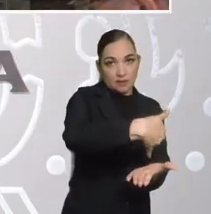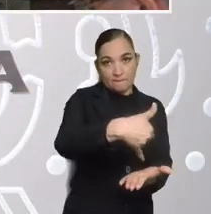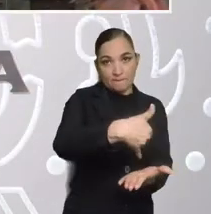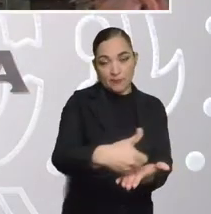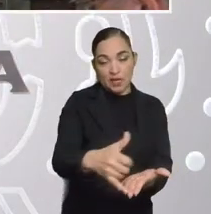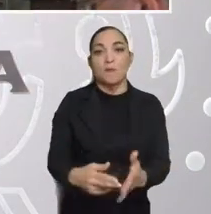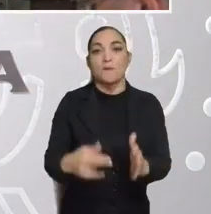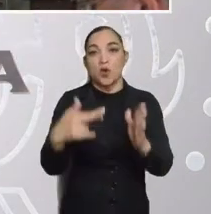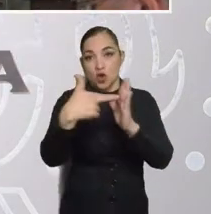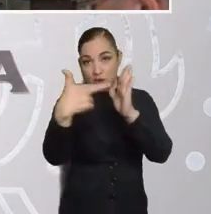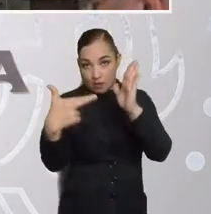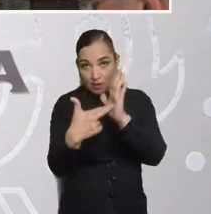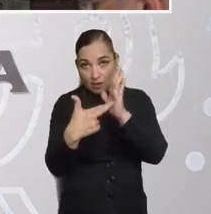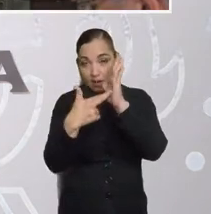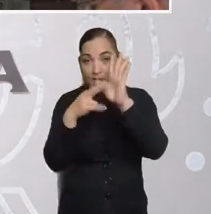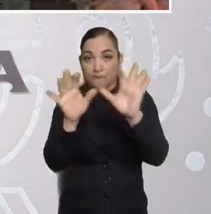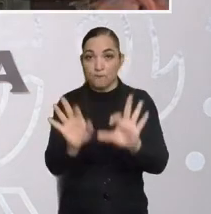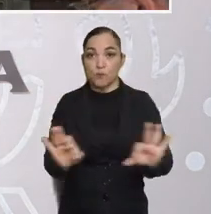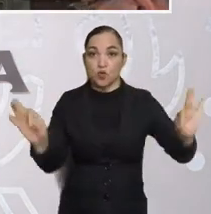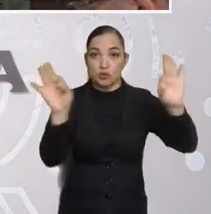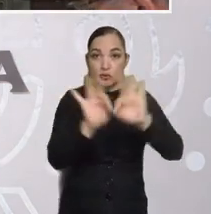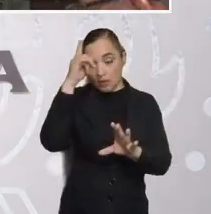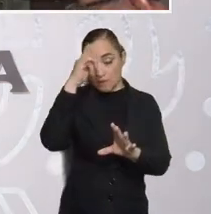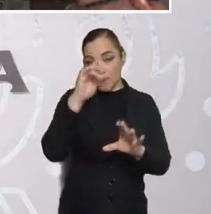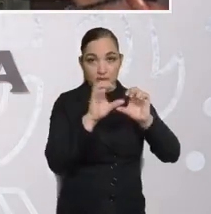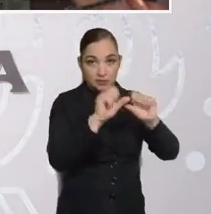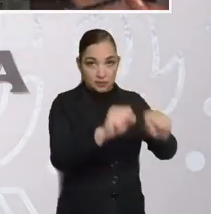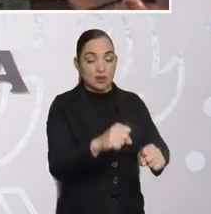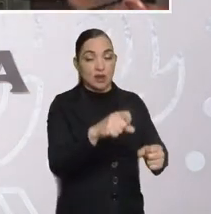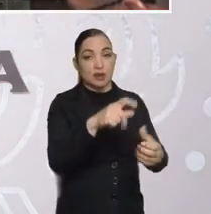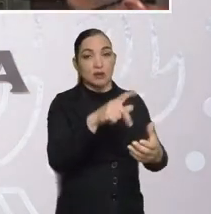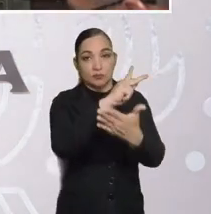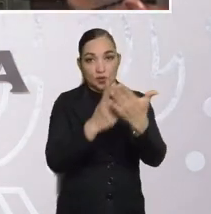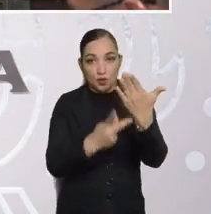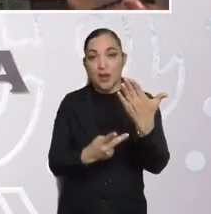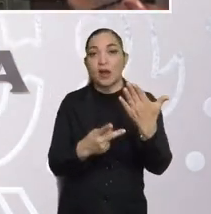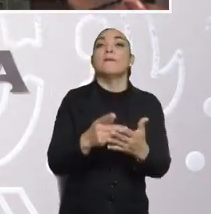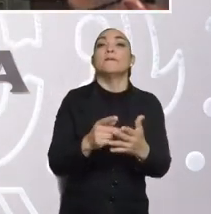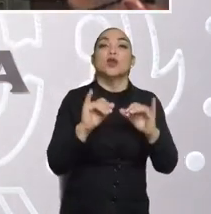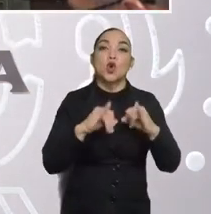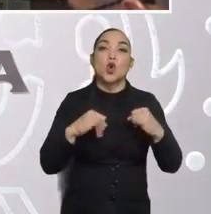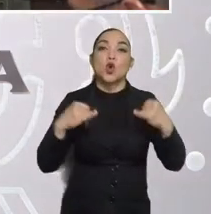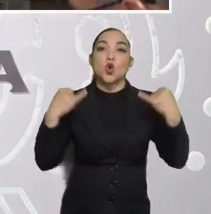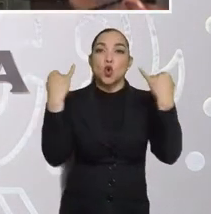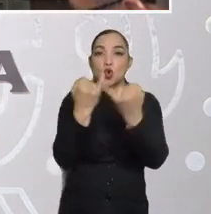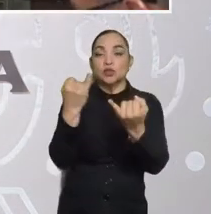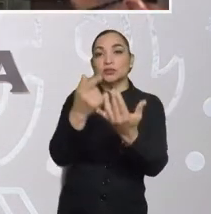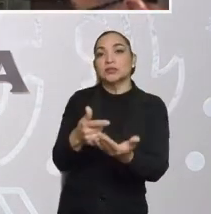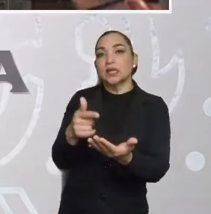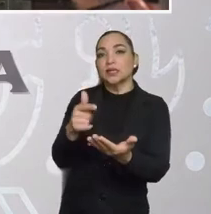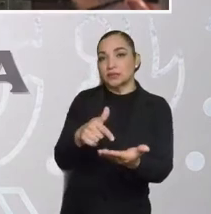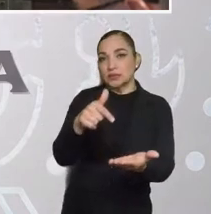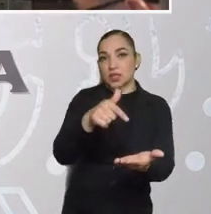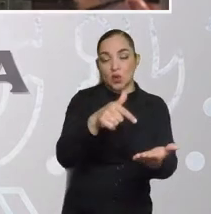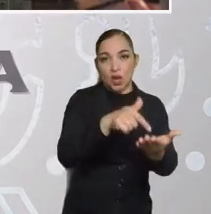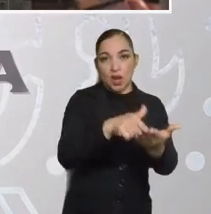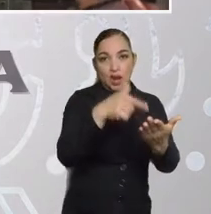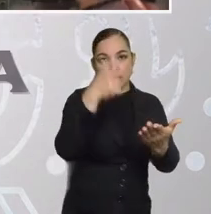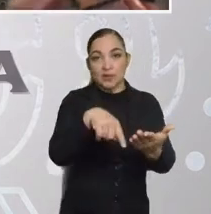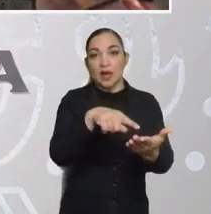indispensable para acceder a este programa, pero hubo juntas locales de sanidad vegetal que no avisaron,